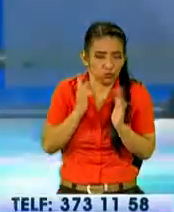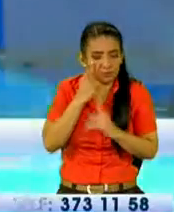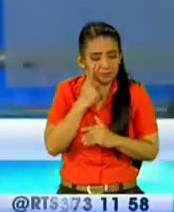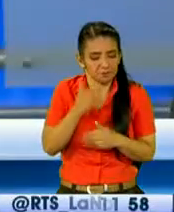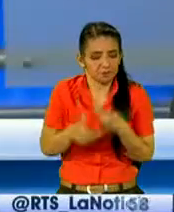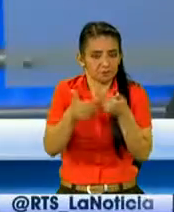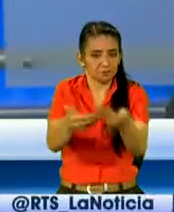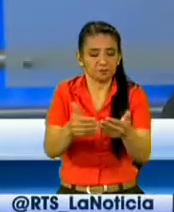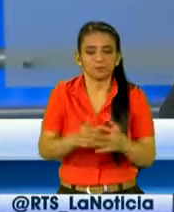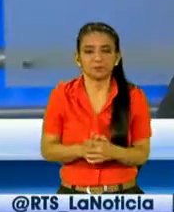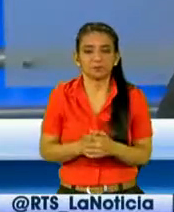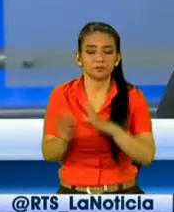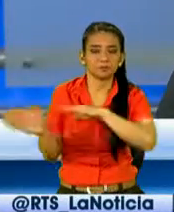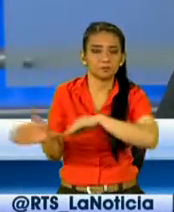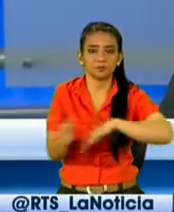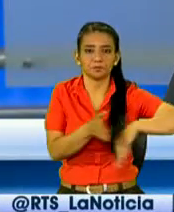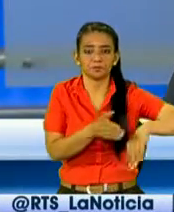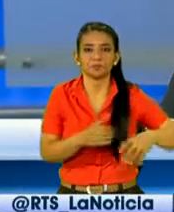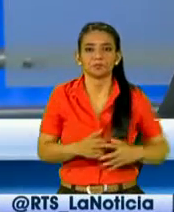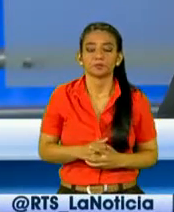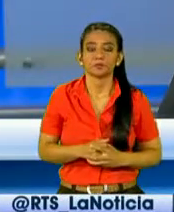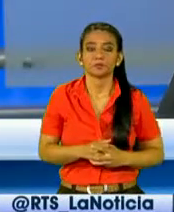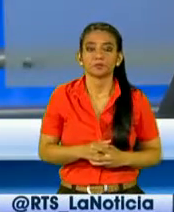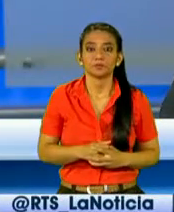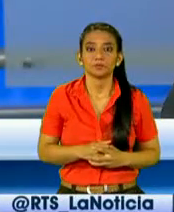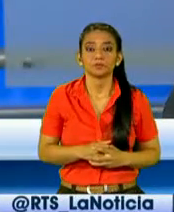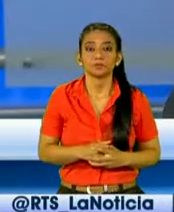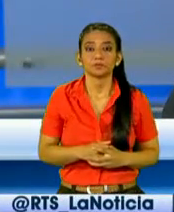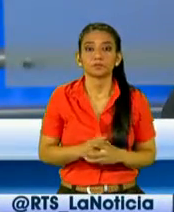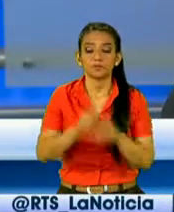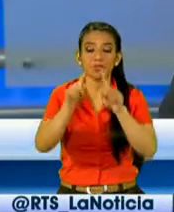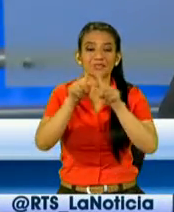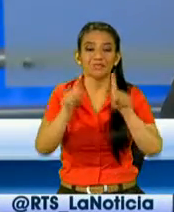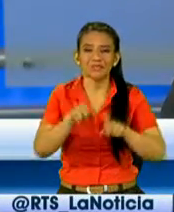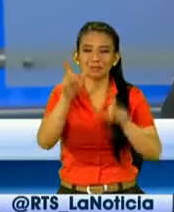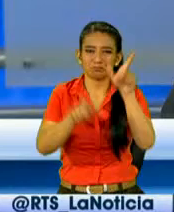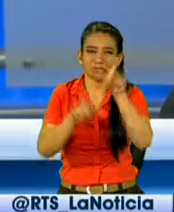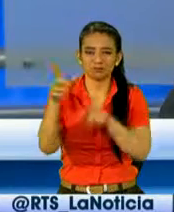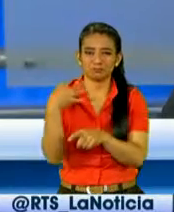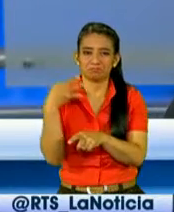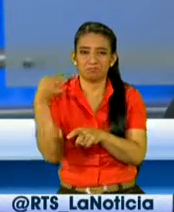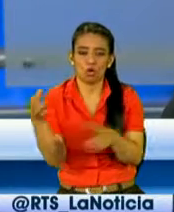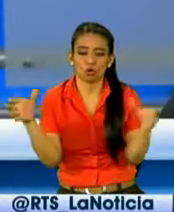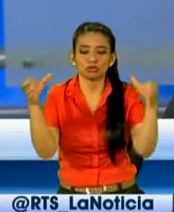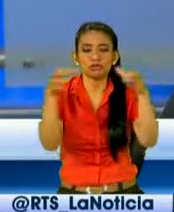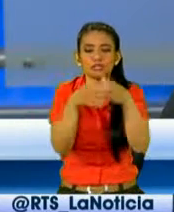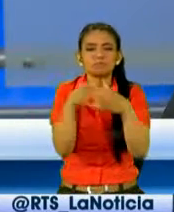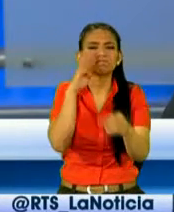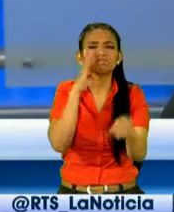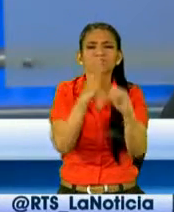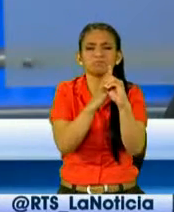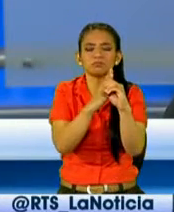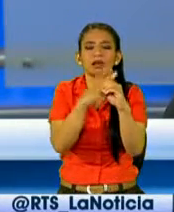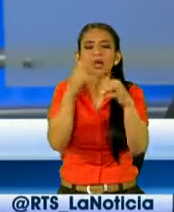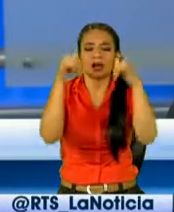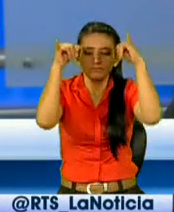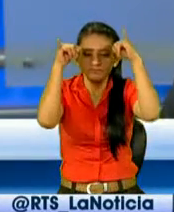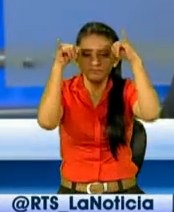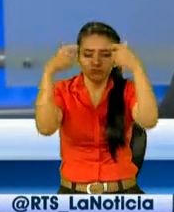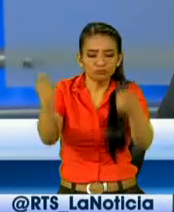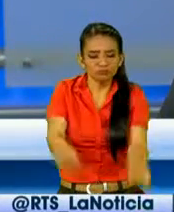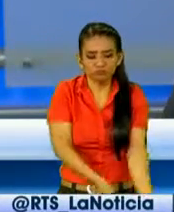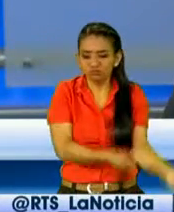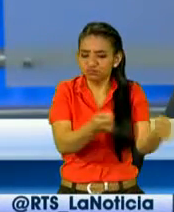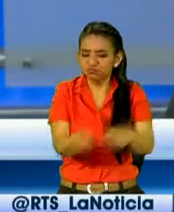contando. Un colectivo, escuchen bien, se formó con decenas de voluntarios. Su objetivo, luchar contra las corridas de toros en la